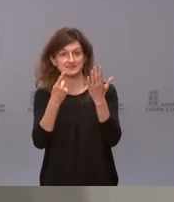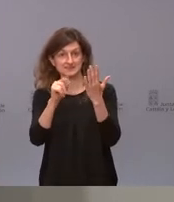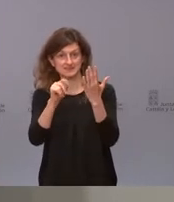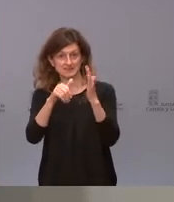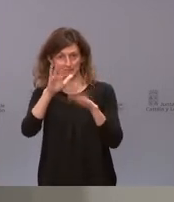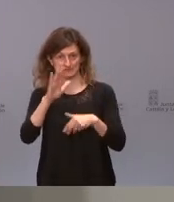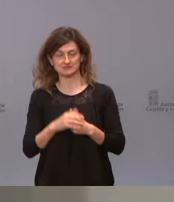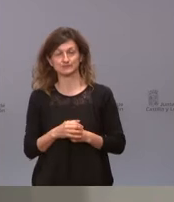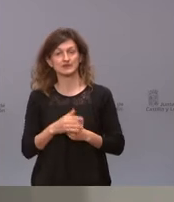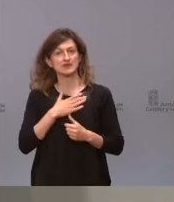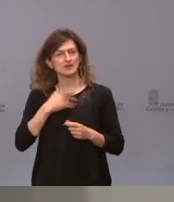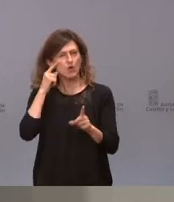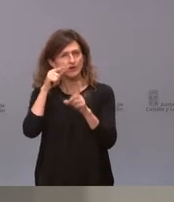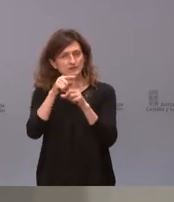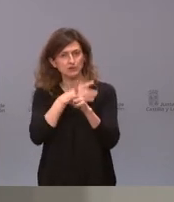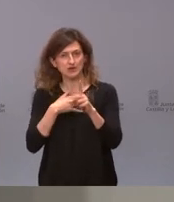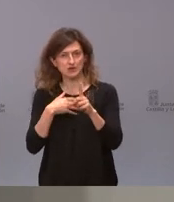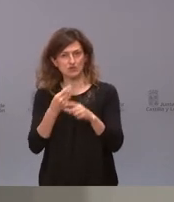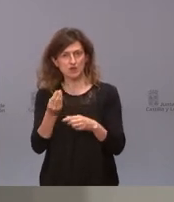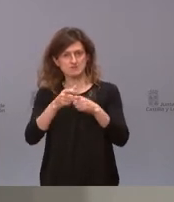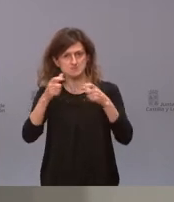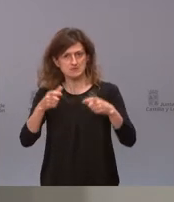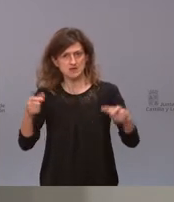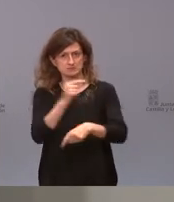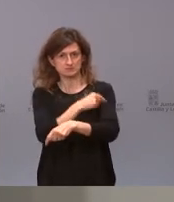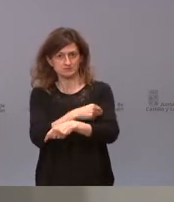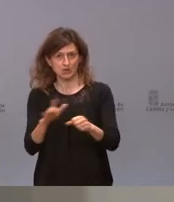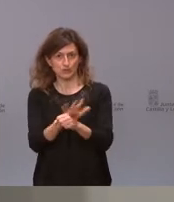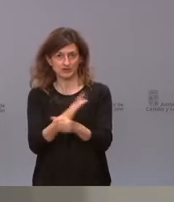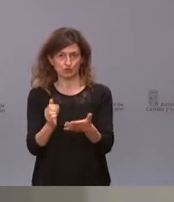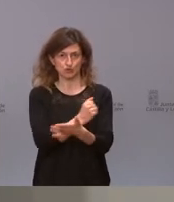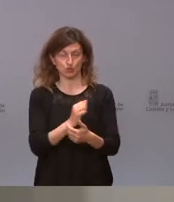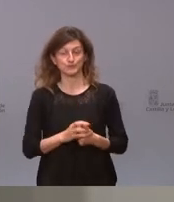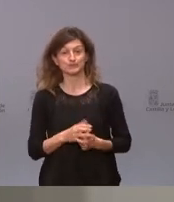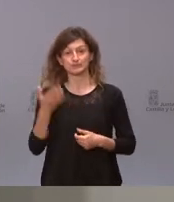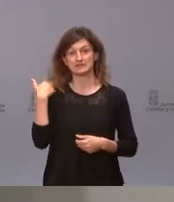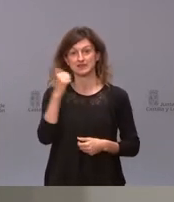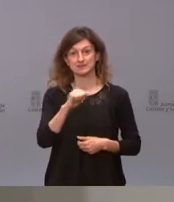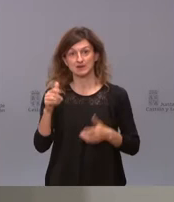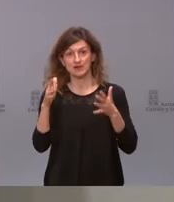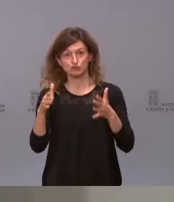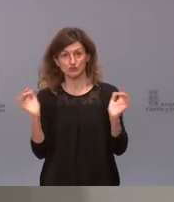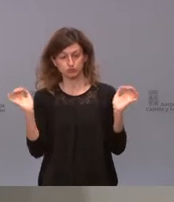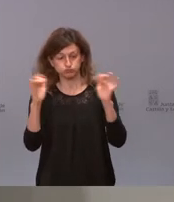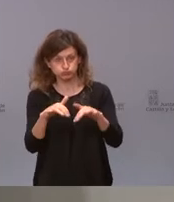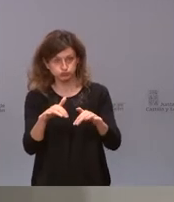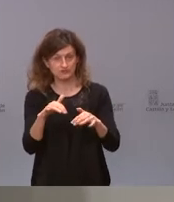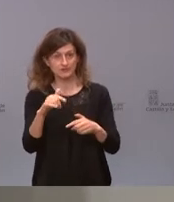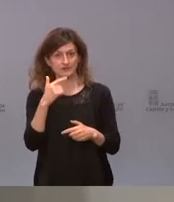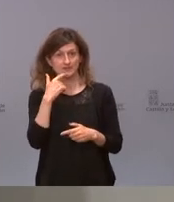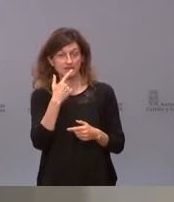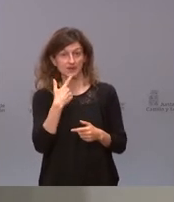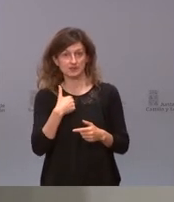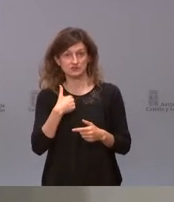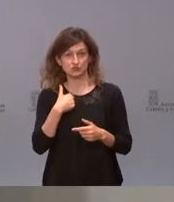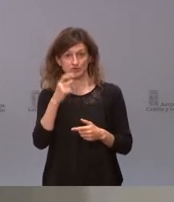objetivo es seguir avanzando para cubrir a todo el mundo la semana pasada en el consejo interterritorial se nos trasladó que a